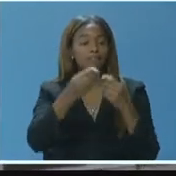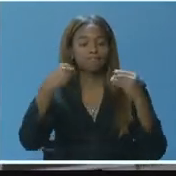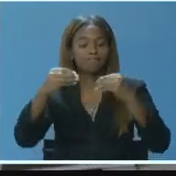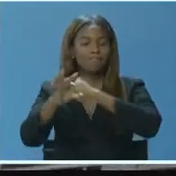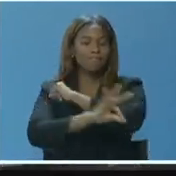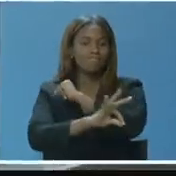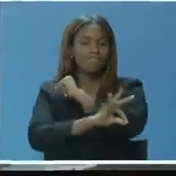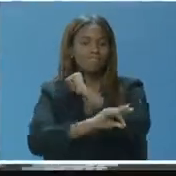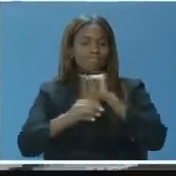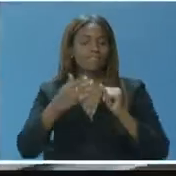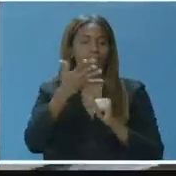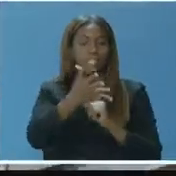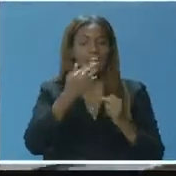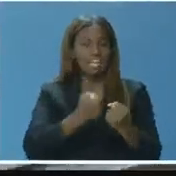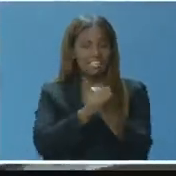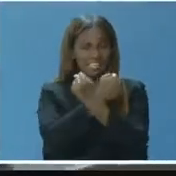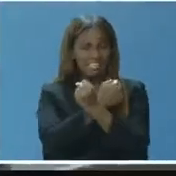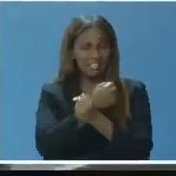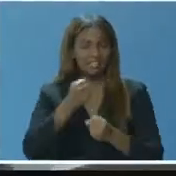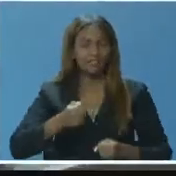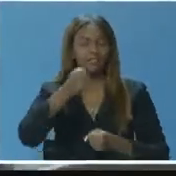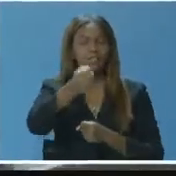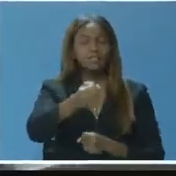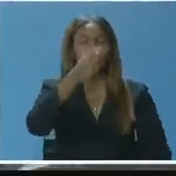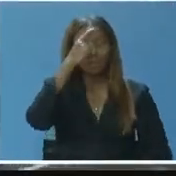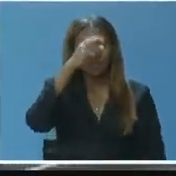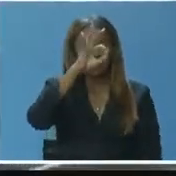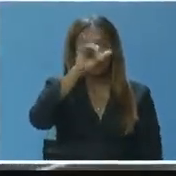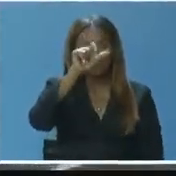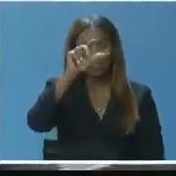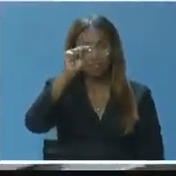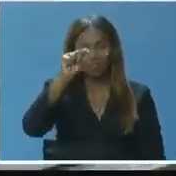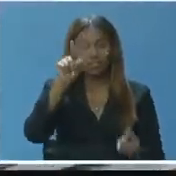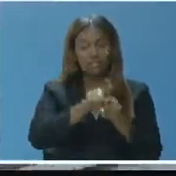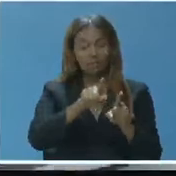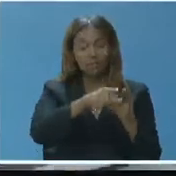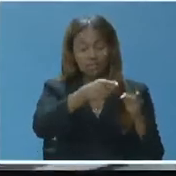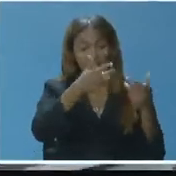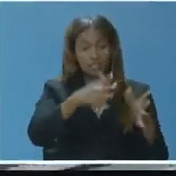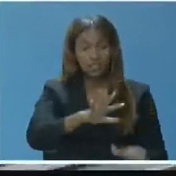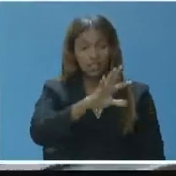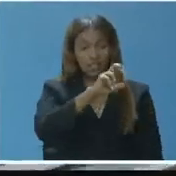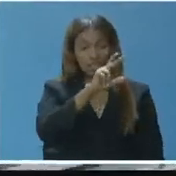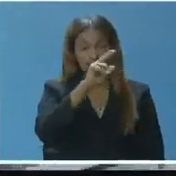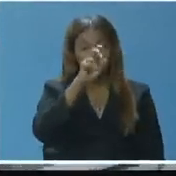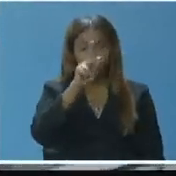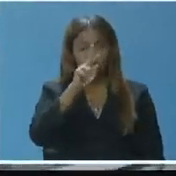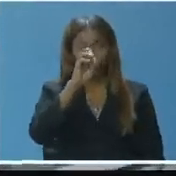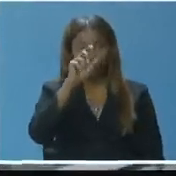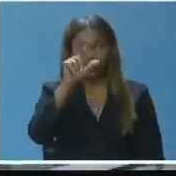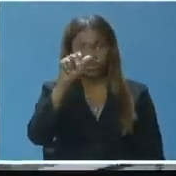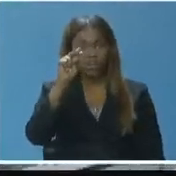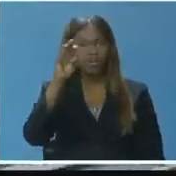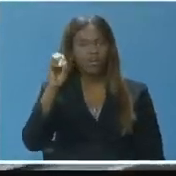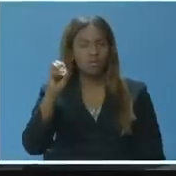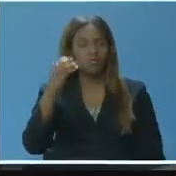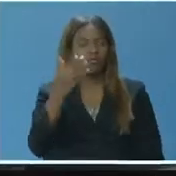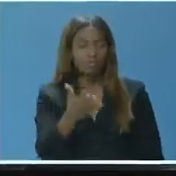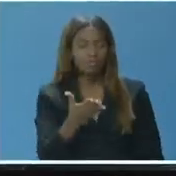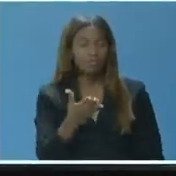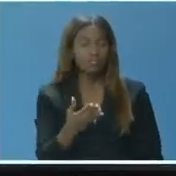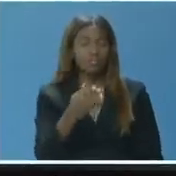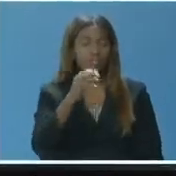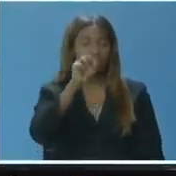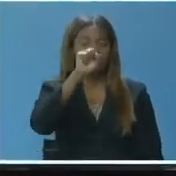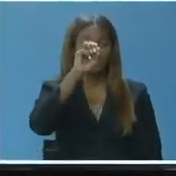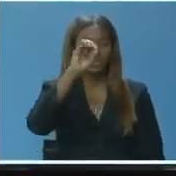activos desarticulados en la Operación Falcón. Además de Eric Randiel Mosquea Polanco, conocido como Rodolfo Beltrán, el